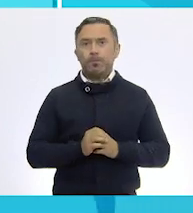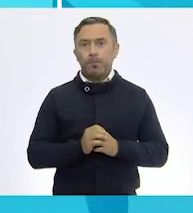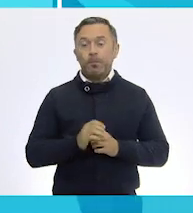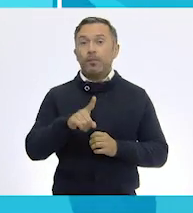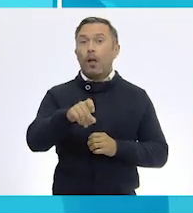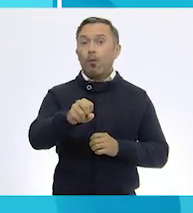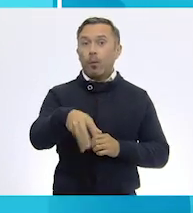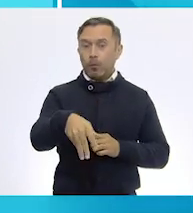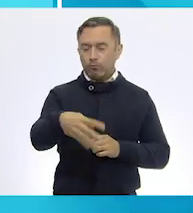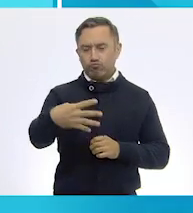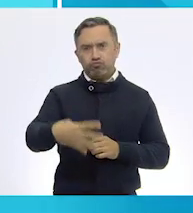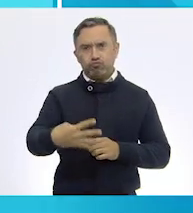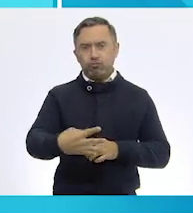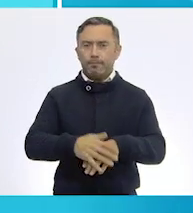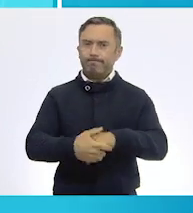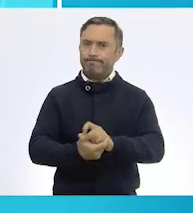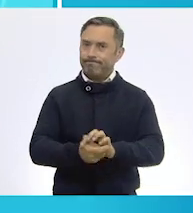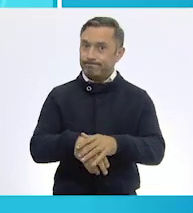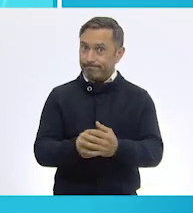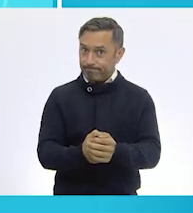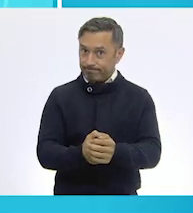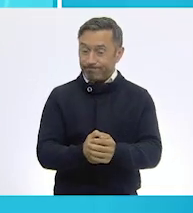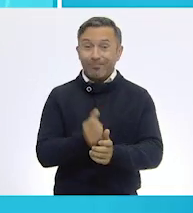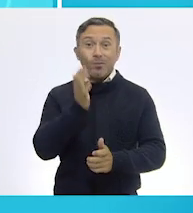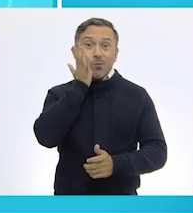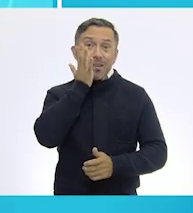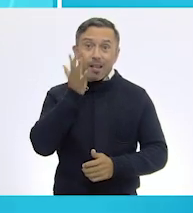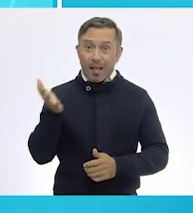uñas. Enjuaga tus manos con agua.